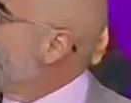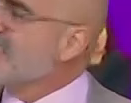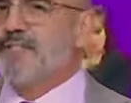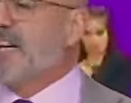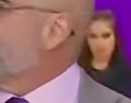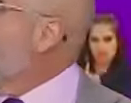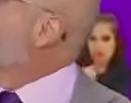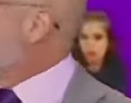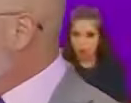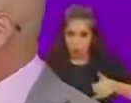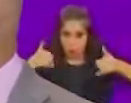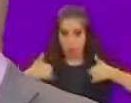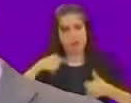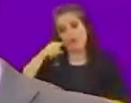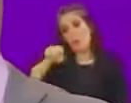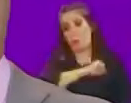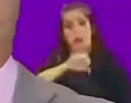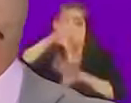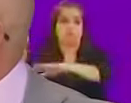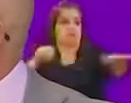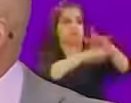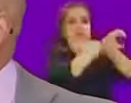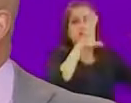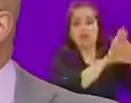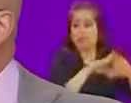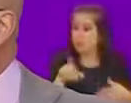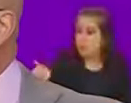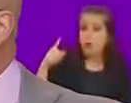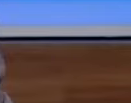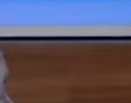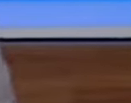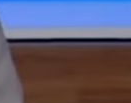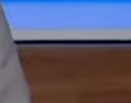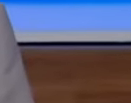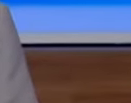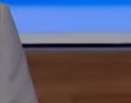¿Sapito? A sapito, sí, a sapito. Bueno, ya. Bueno.